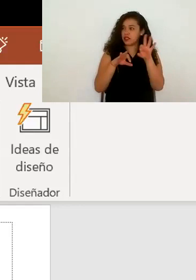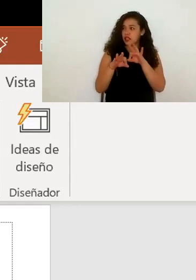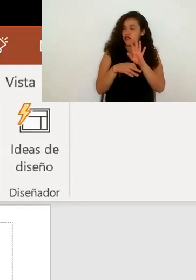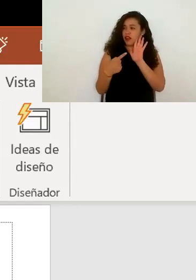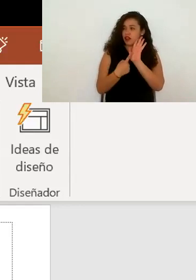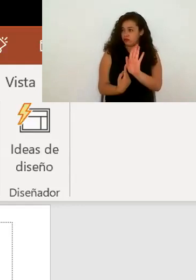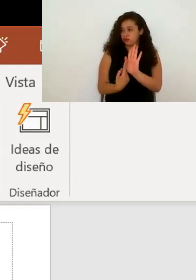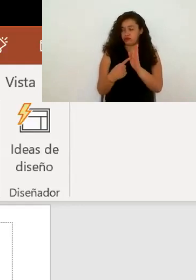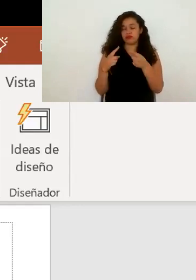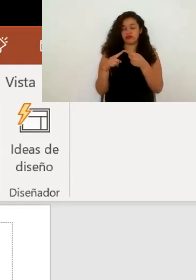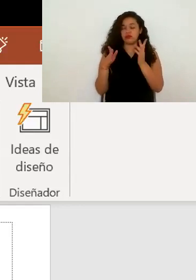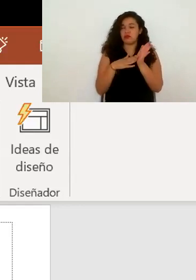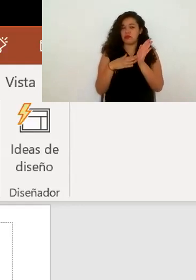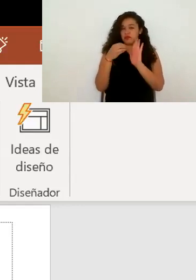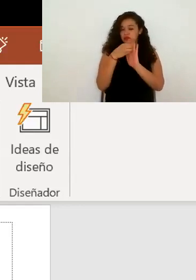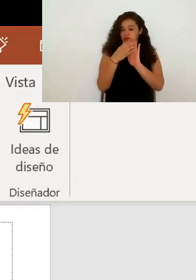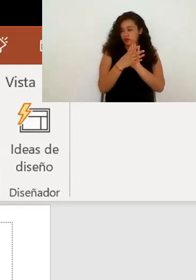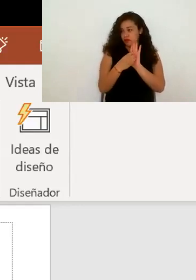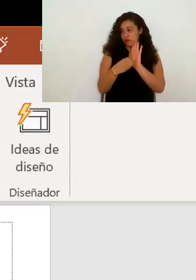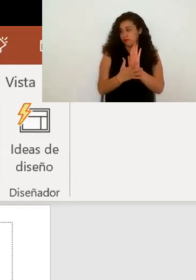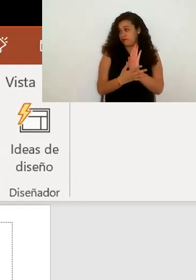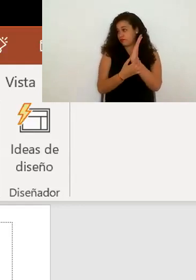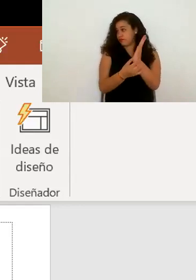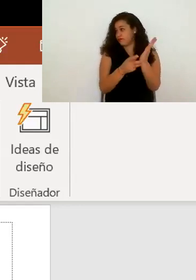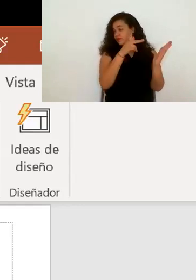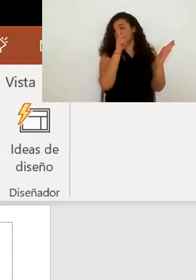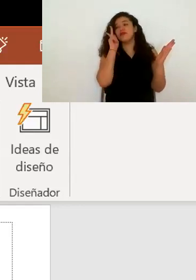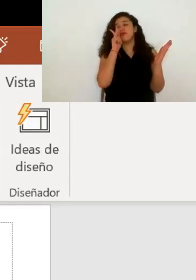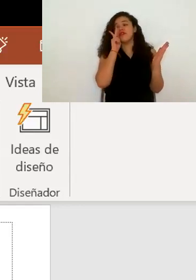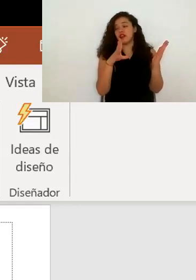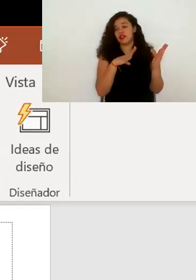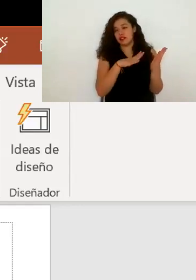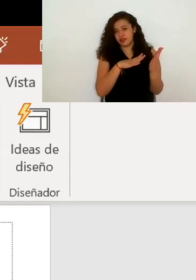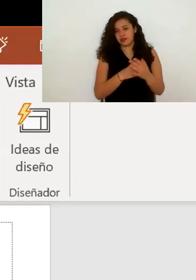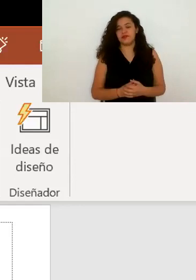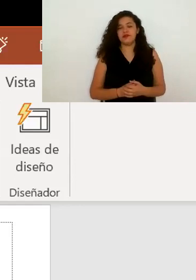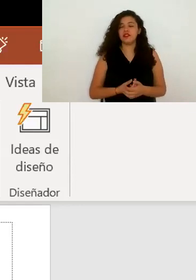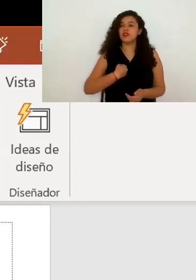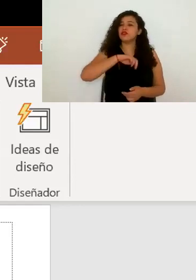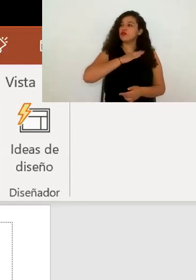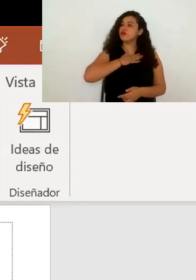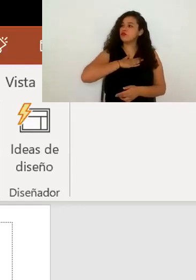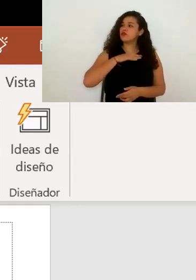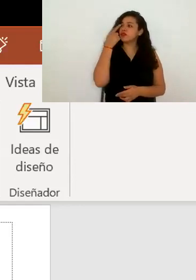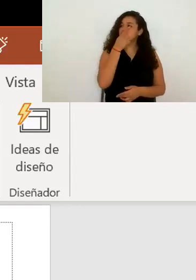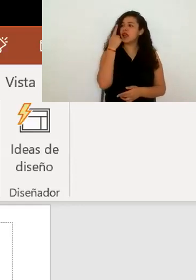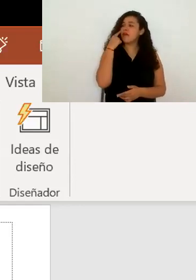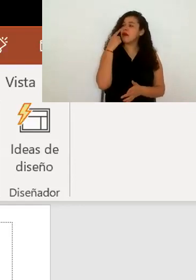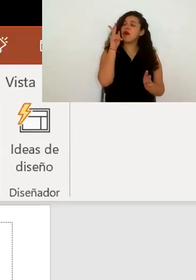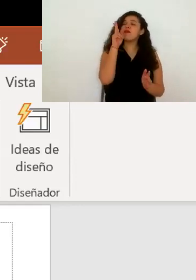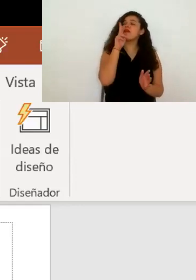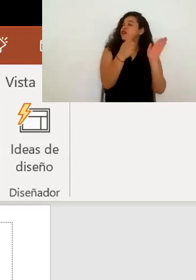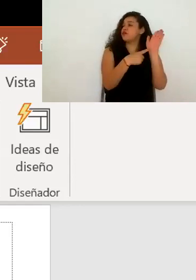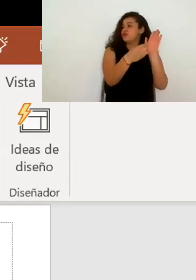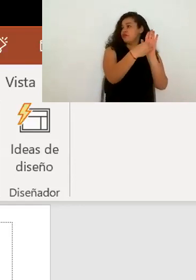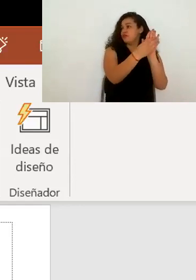cotizar, y con esta evidencia laboral podemos justificar, ¿no? ante esta